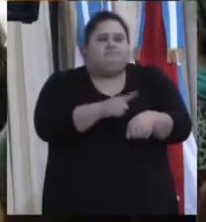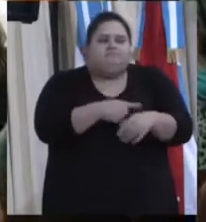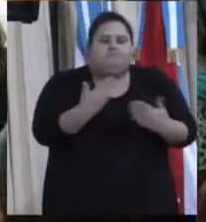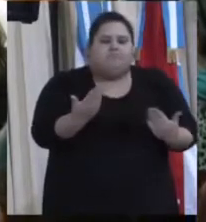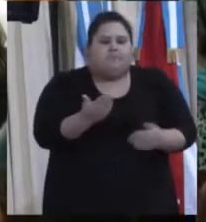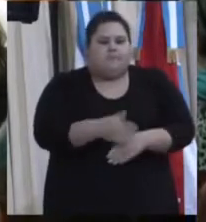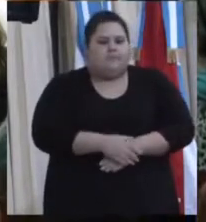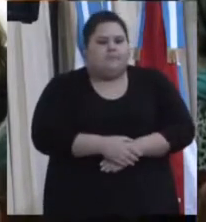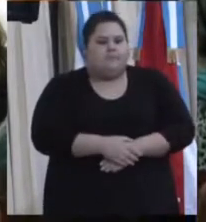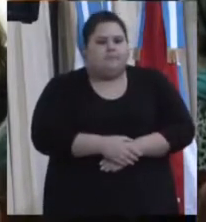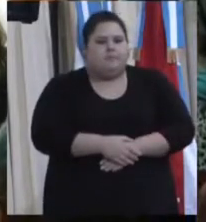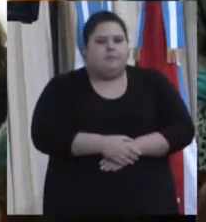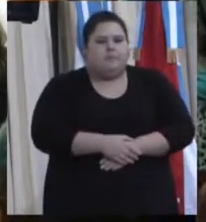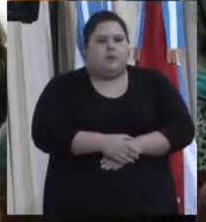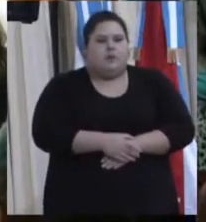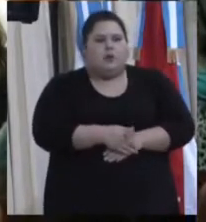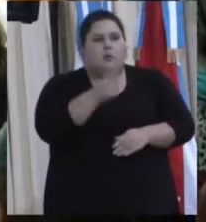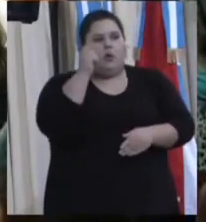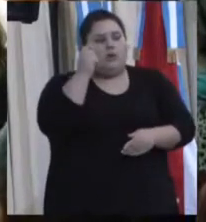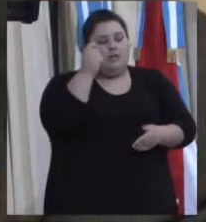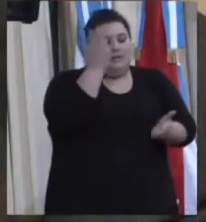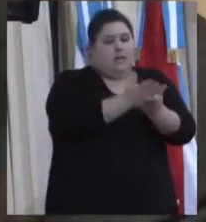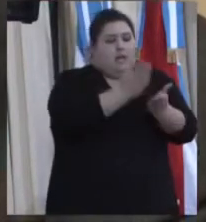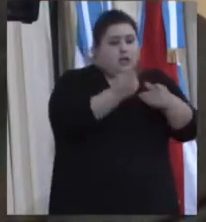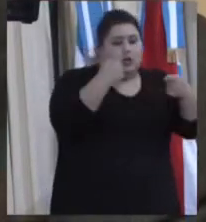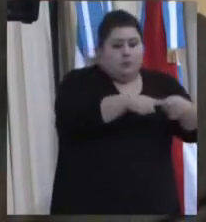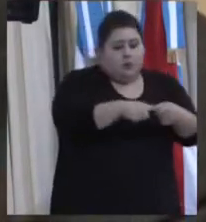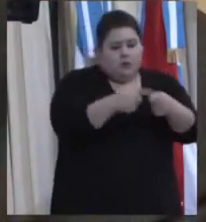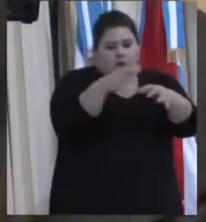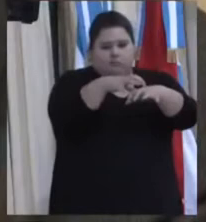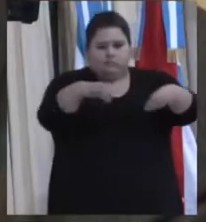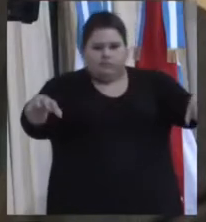en algún momento, se separó el derecho de la política.